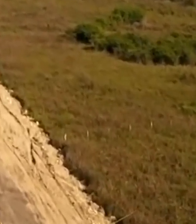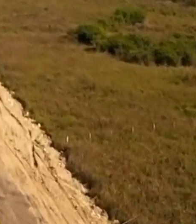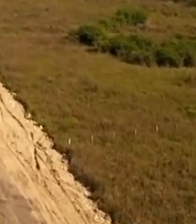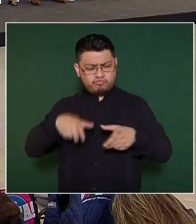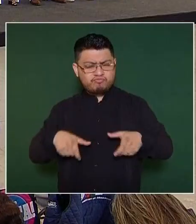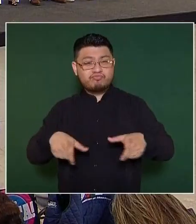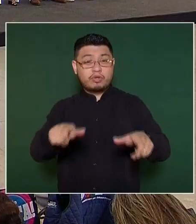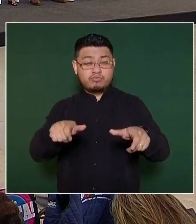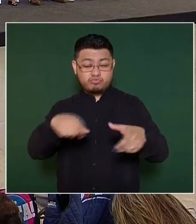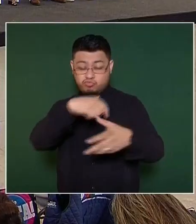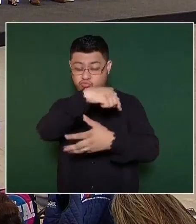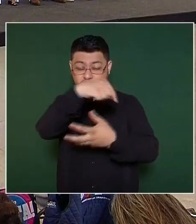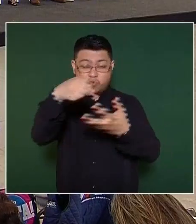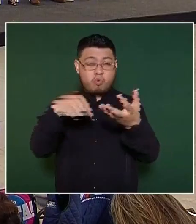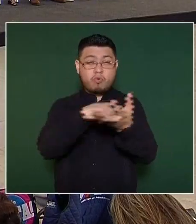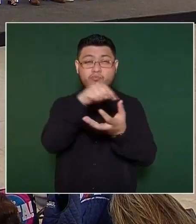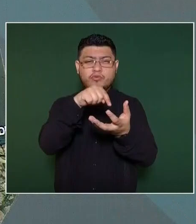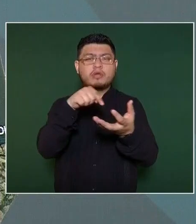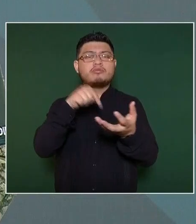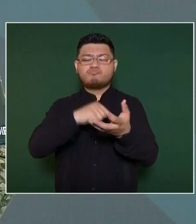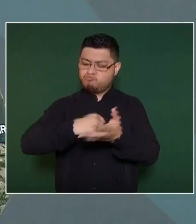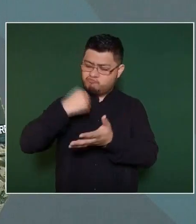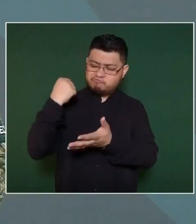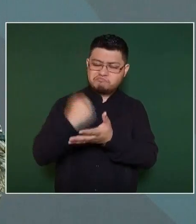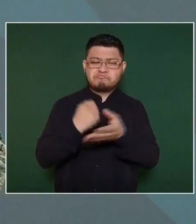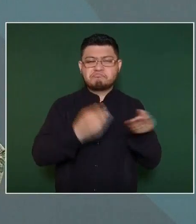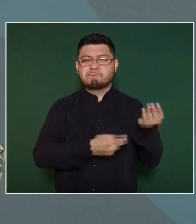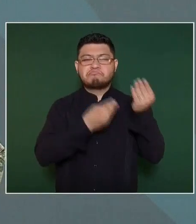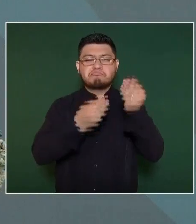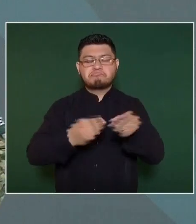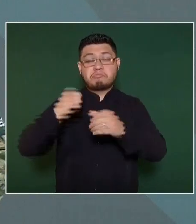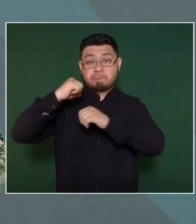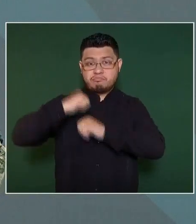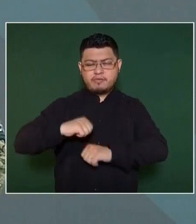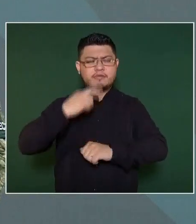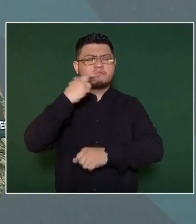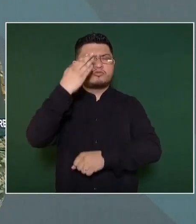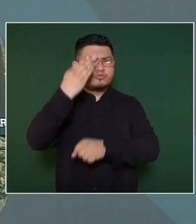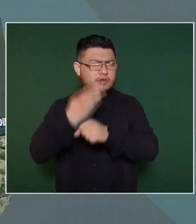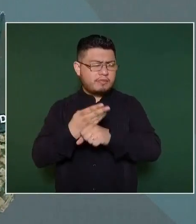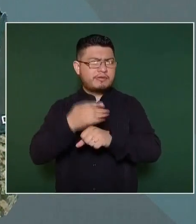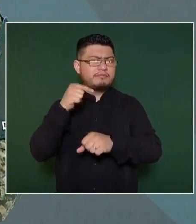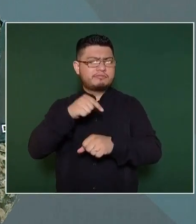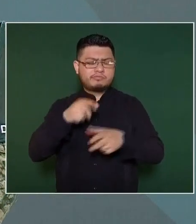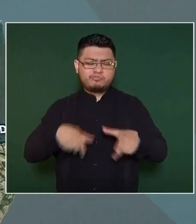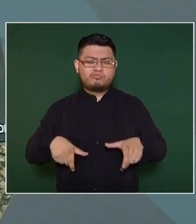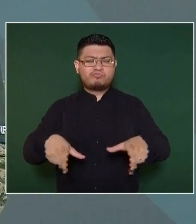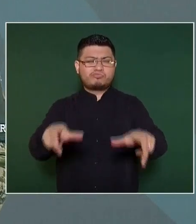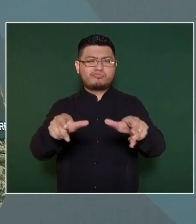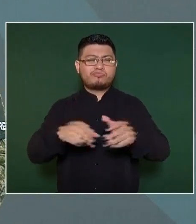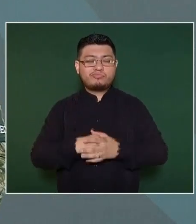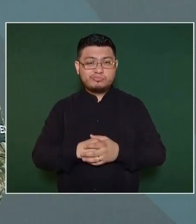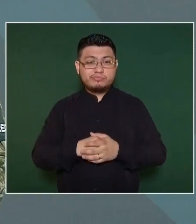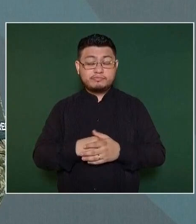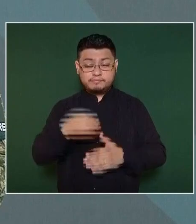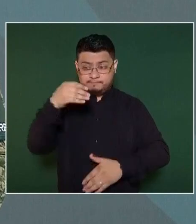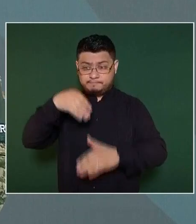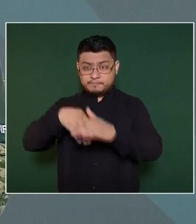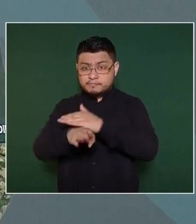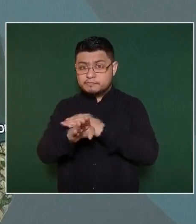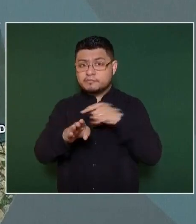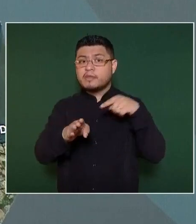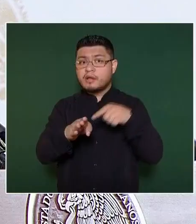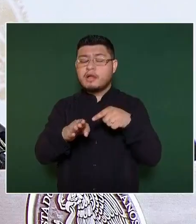de la vía ferroviaria, según informó el general Óscar David Lozano, encargado del Tren Maya. La seguridad es